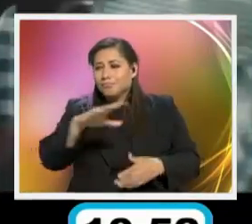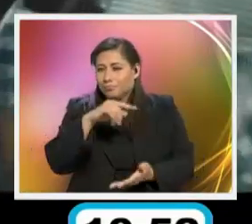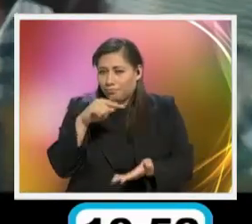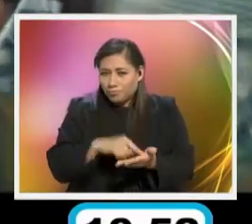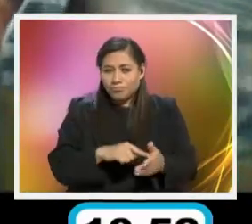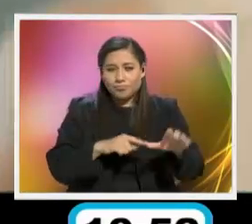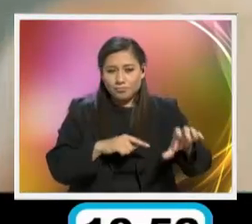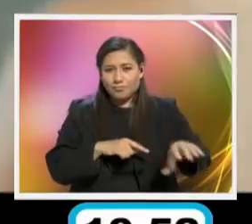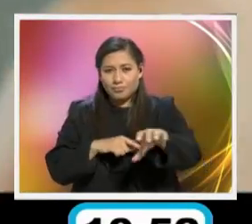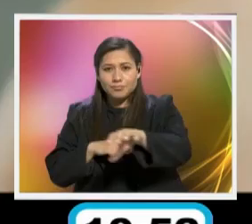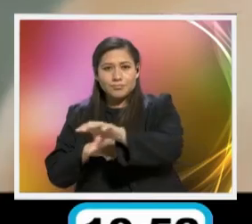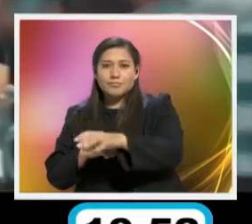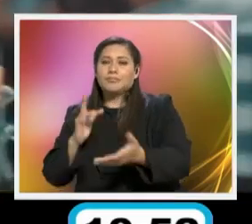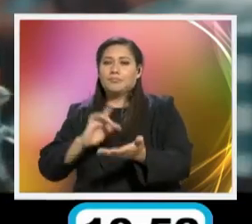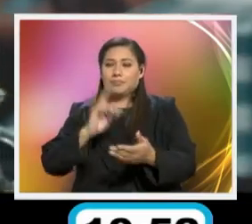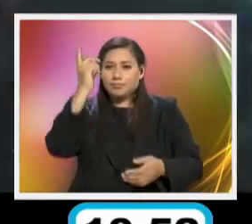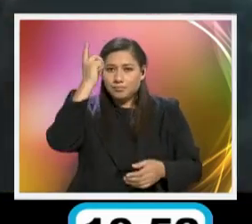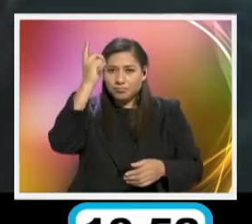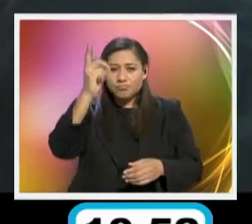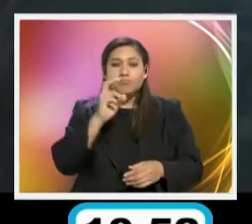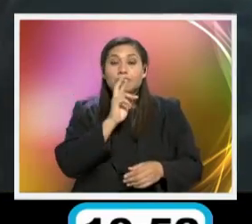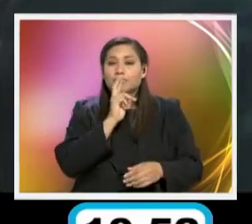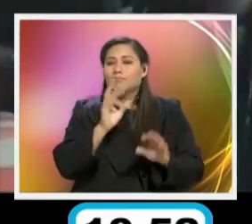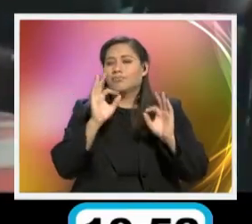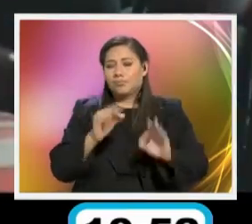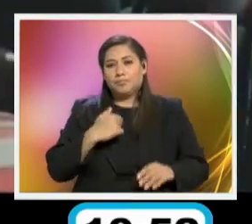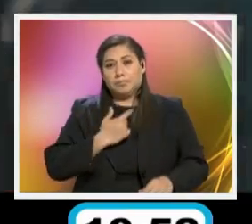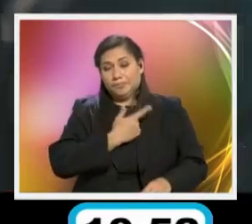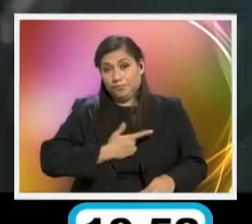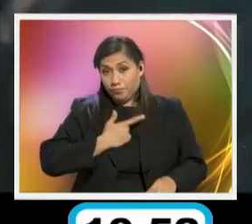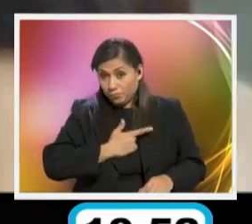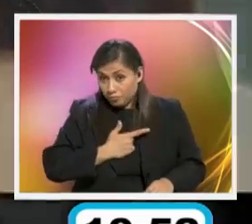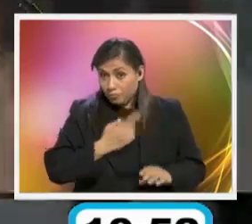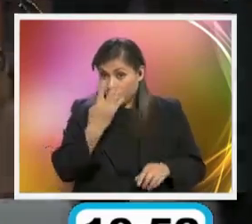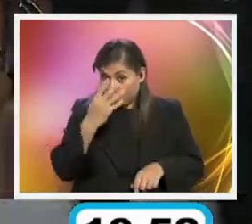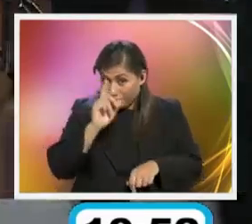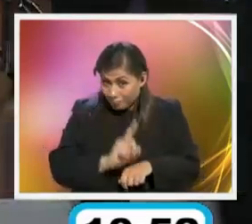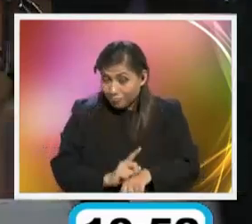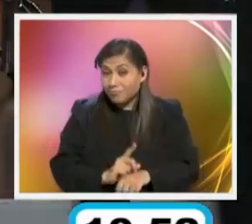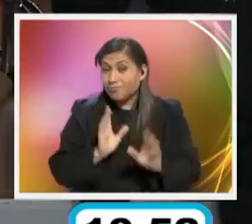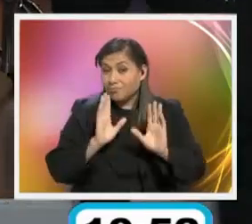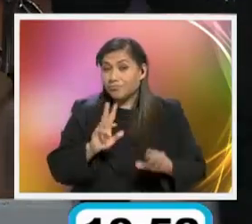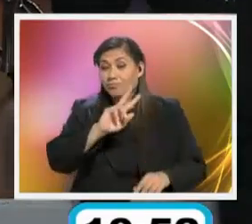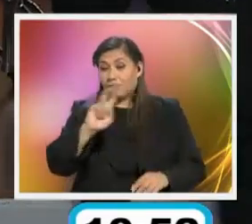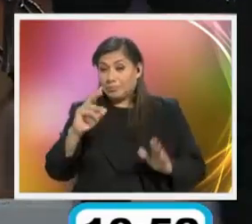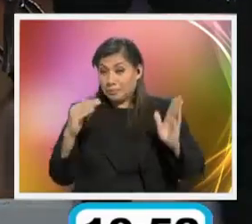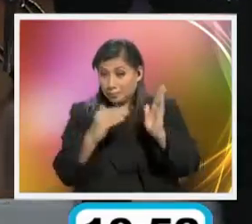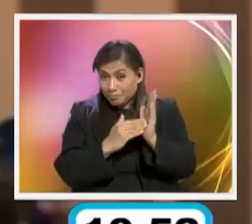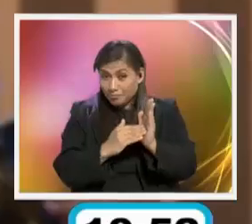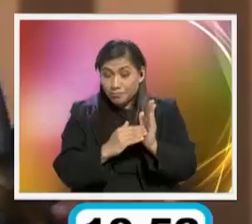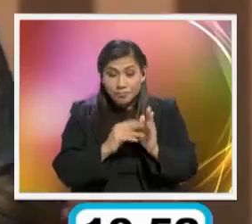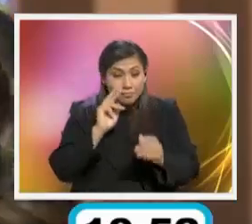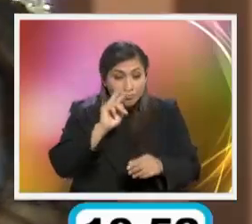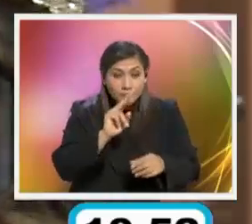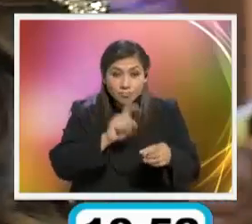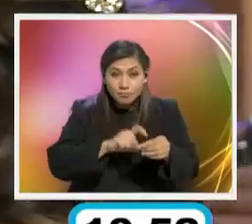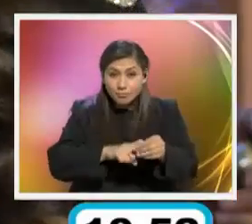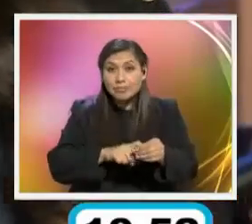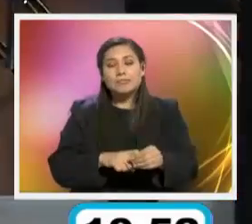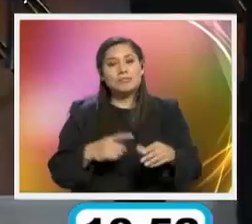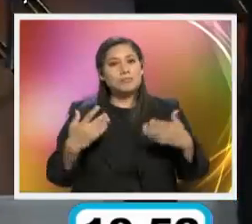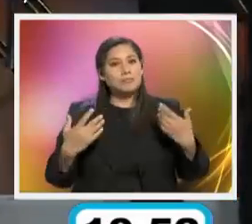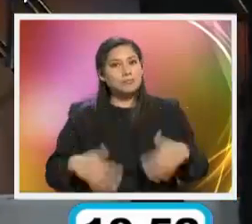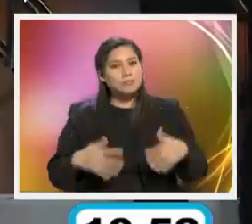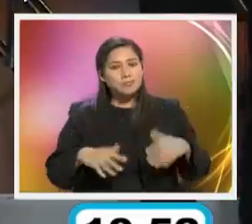locaciones y pues gracias a Dios el resultado me encantó. En 4 días pues ya tenemos más de 200,000 vistas. Oye, eso ha